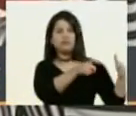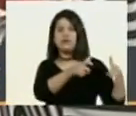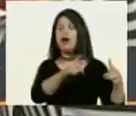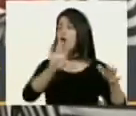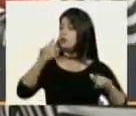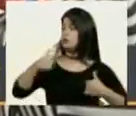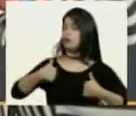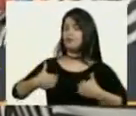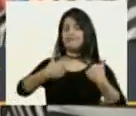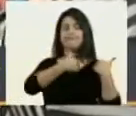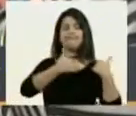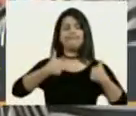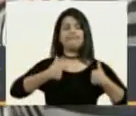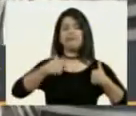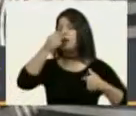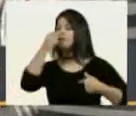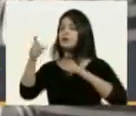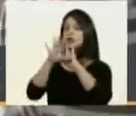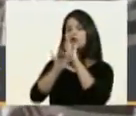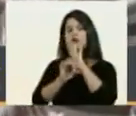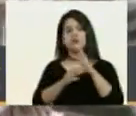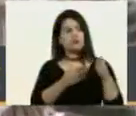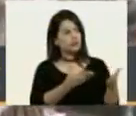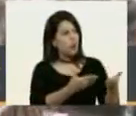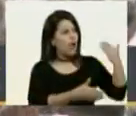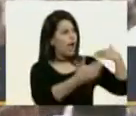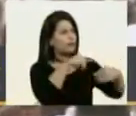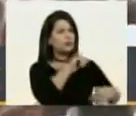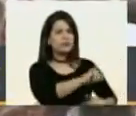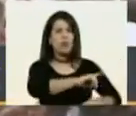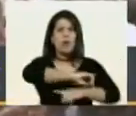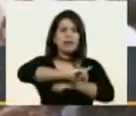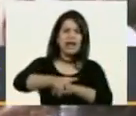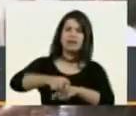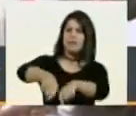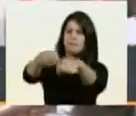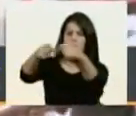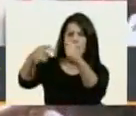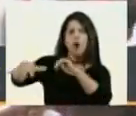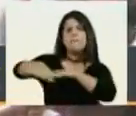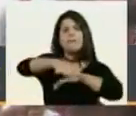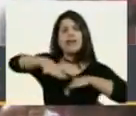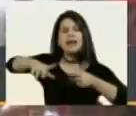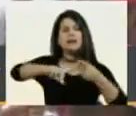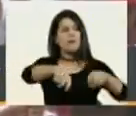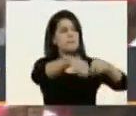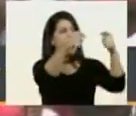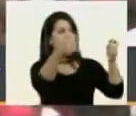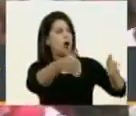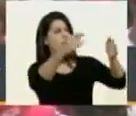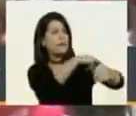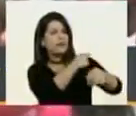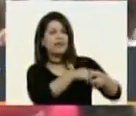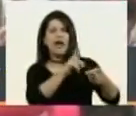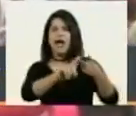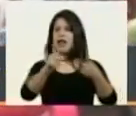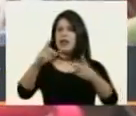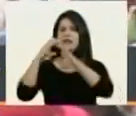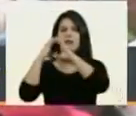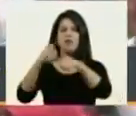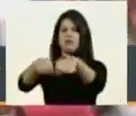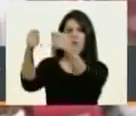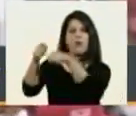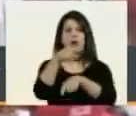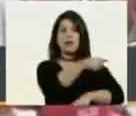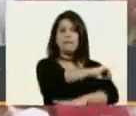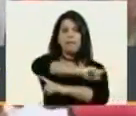cargo público? Cuando antes mandó a destruir plazas, hospitales, mandó a destruir el transporte público, mandó a asesinar gente. Tiene que haber eso